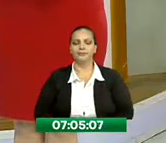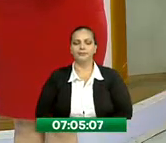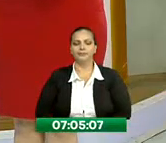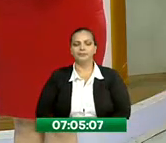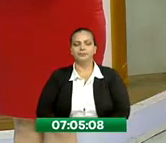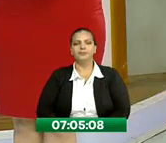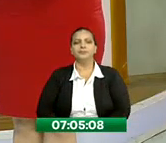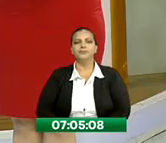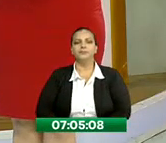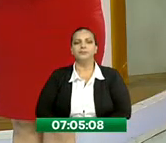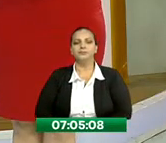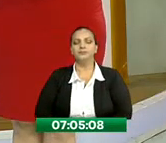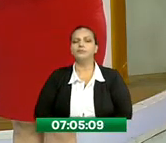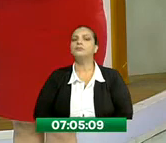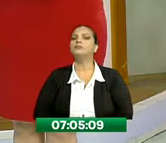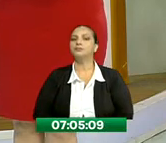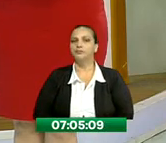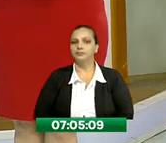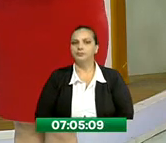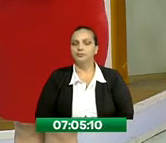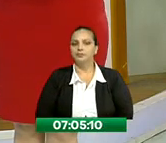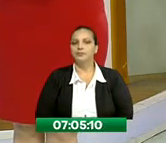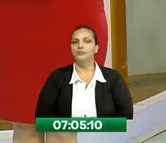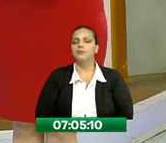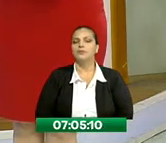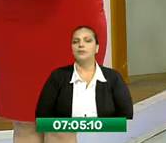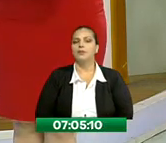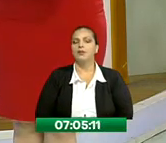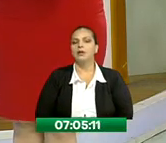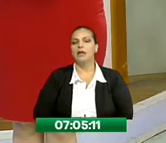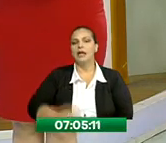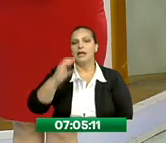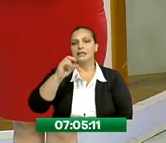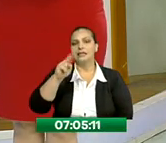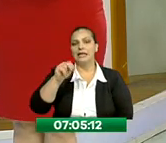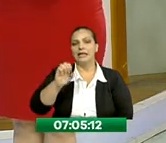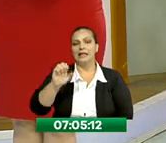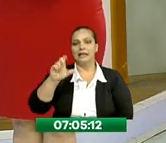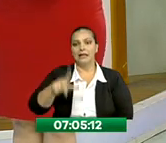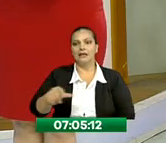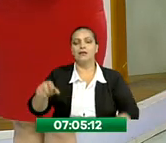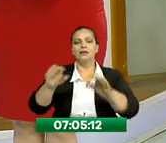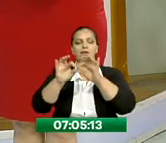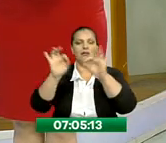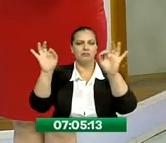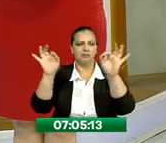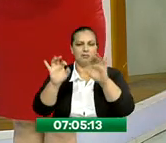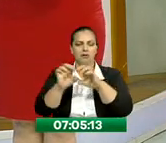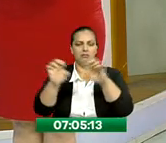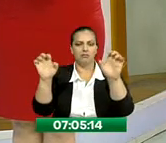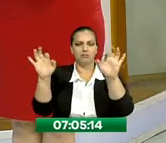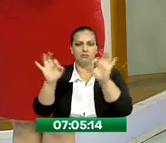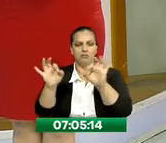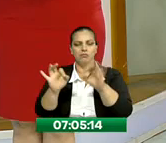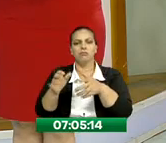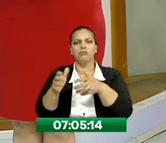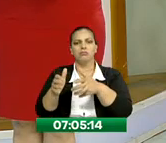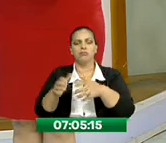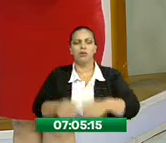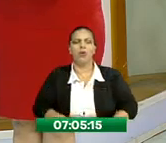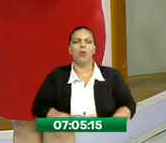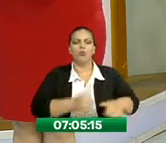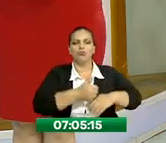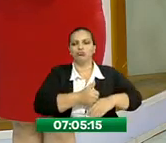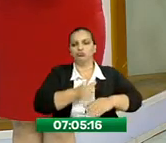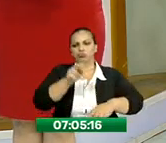Arconel aprobó la intervención de la Corporación Nacional de Electricidad. Los detalles de este y otros temas en una entrevista en